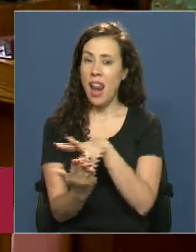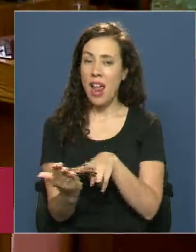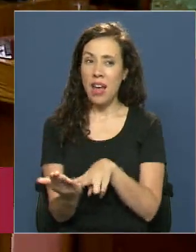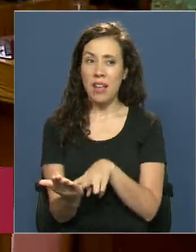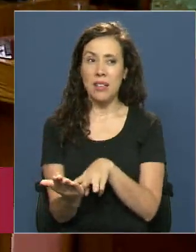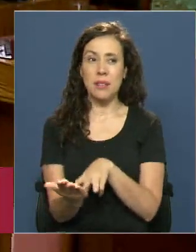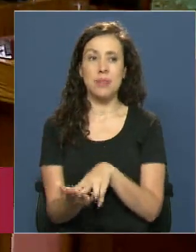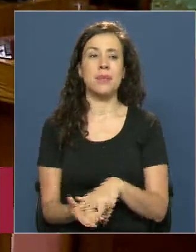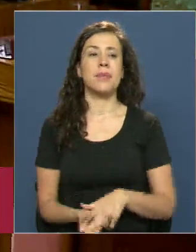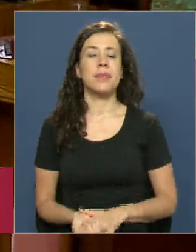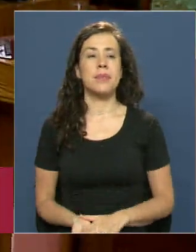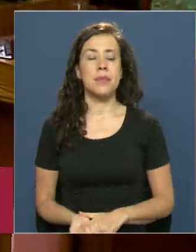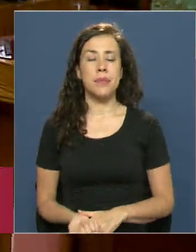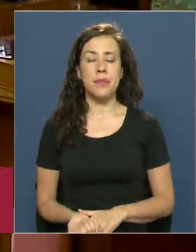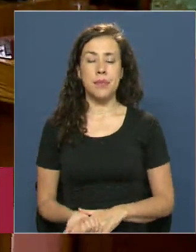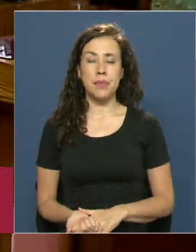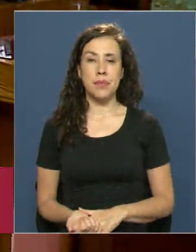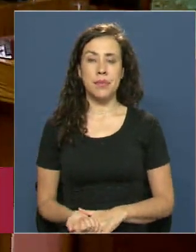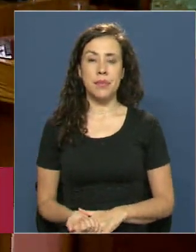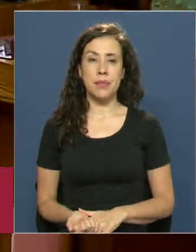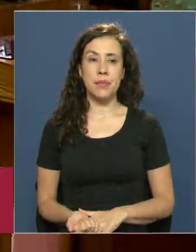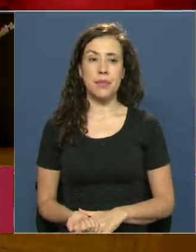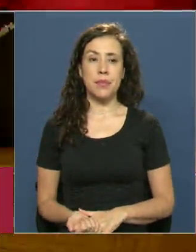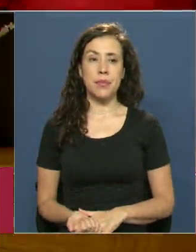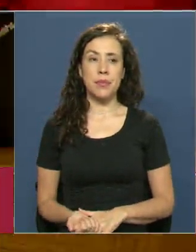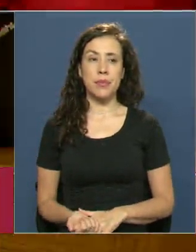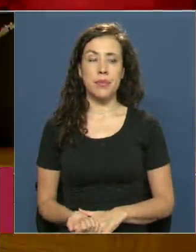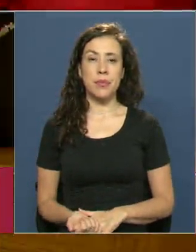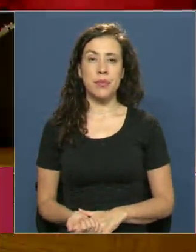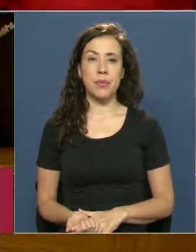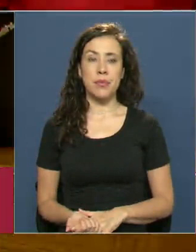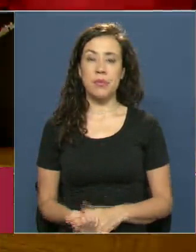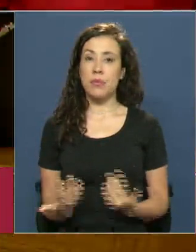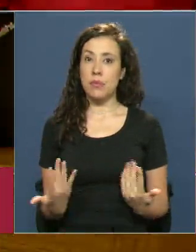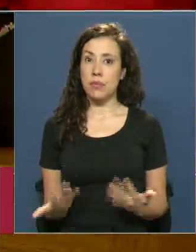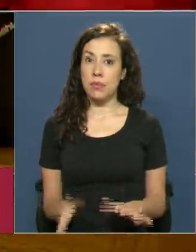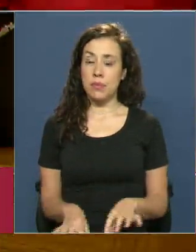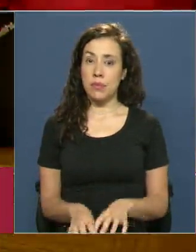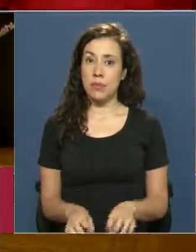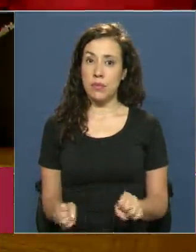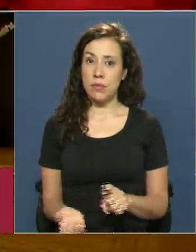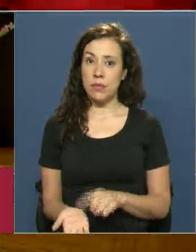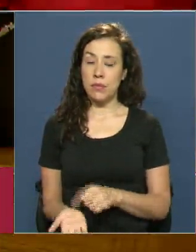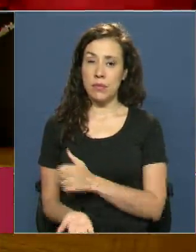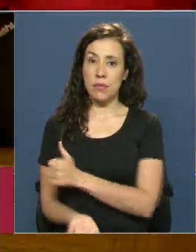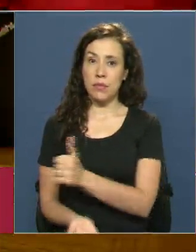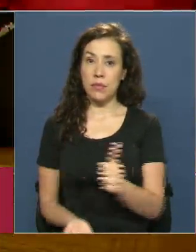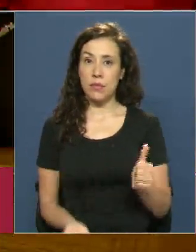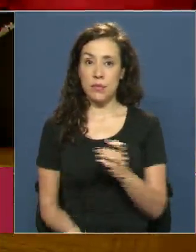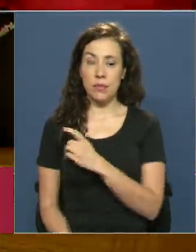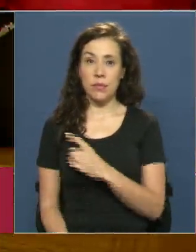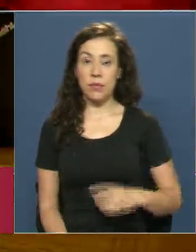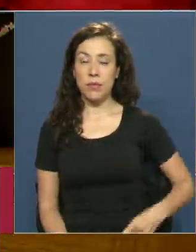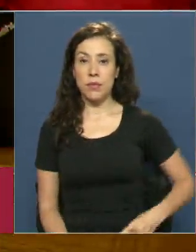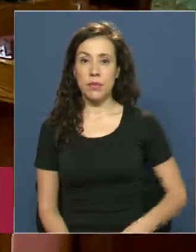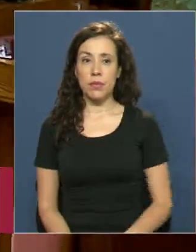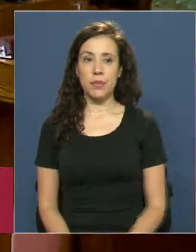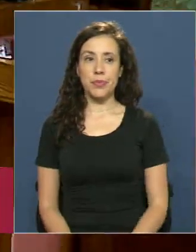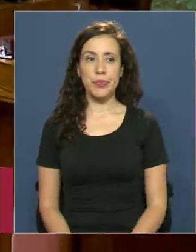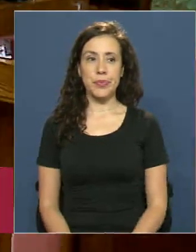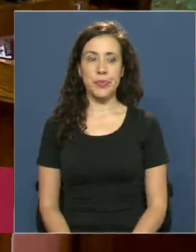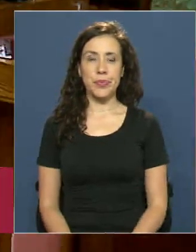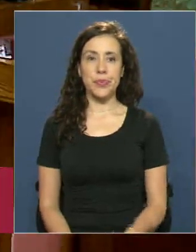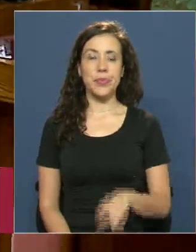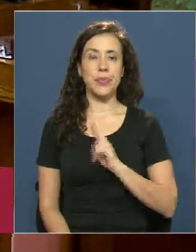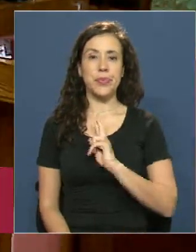un momento. Exactamente. Muy bien, en votación entonces, han votado todas las señoras y señores diputados. Listo,